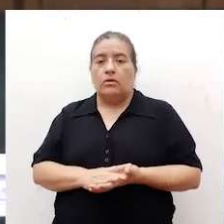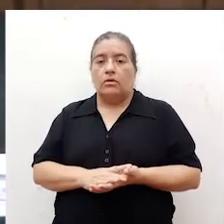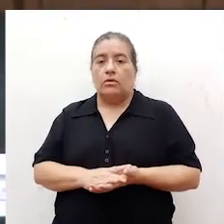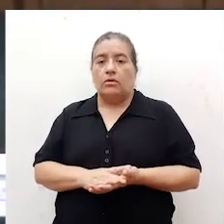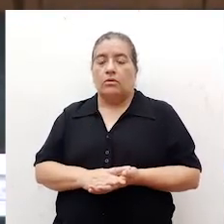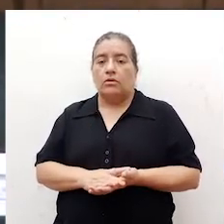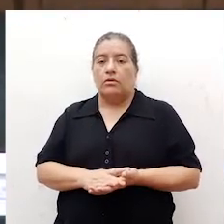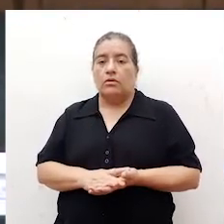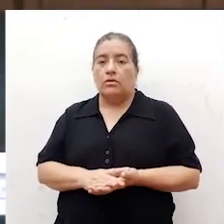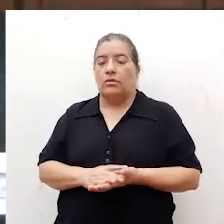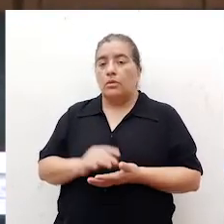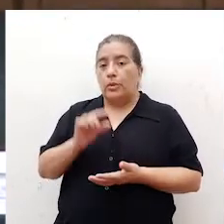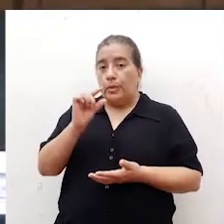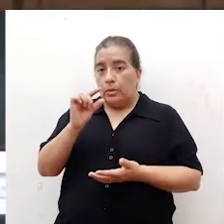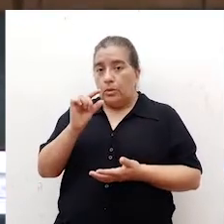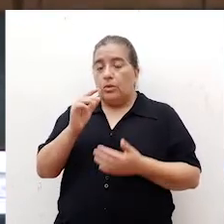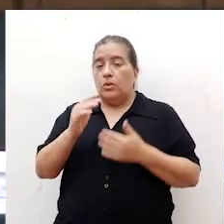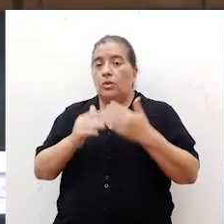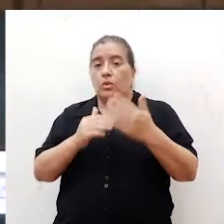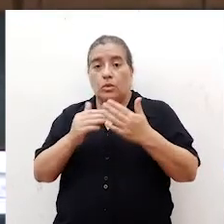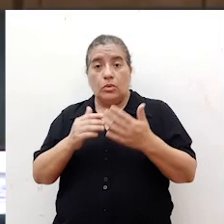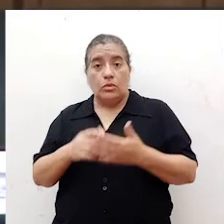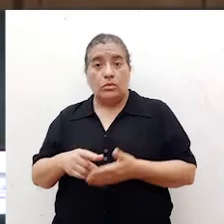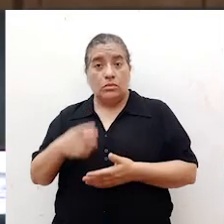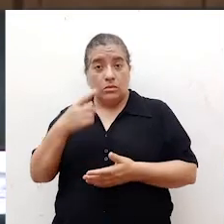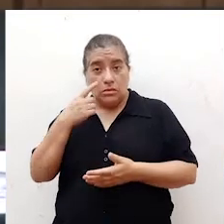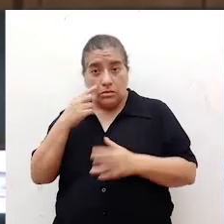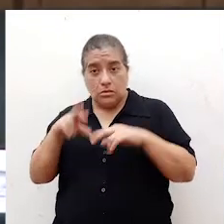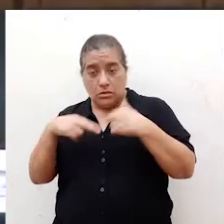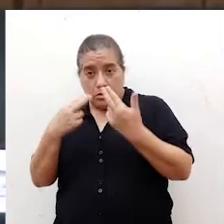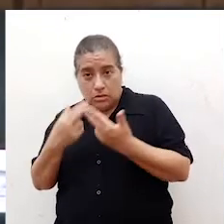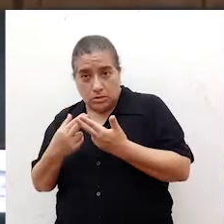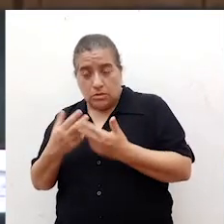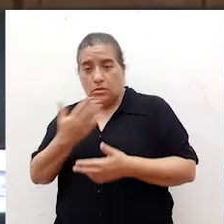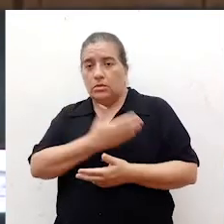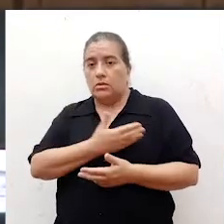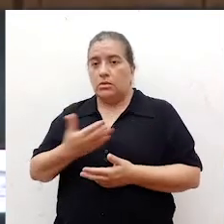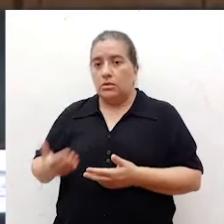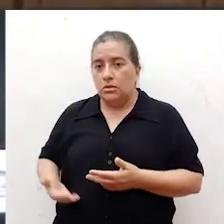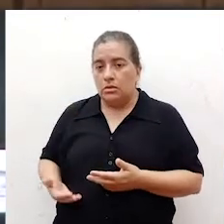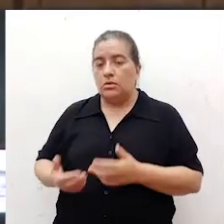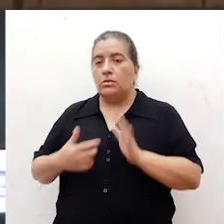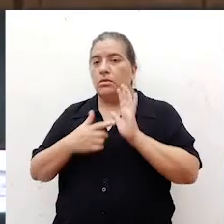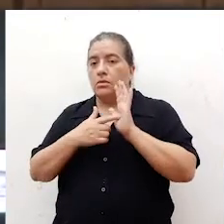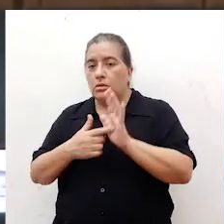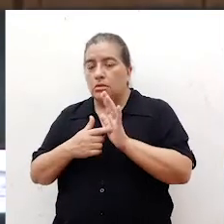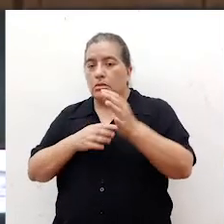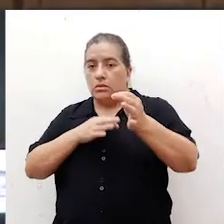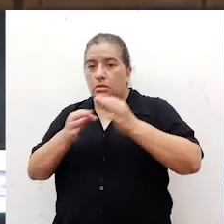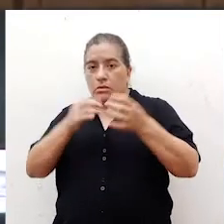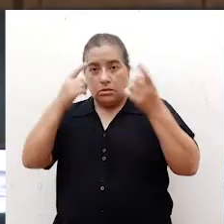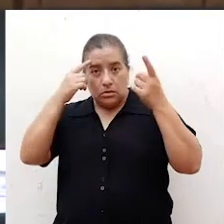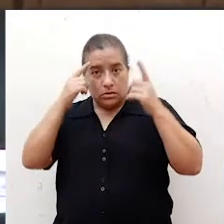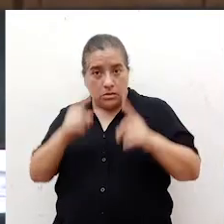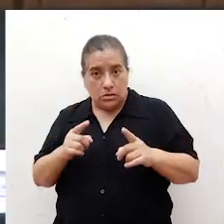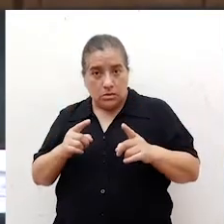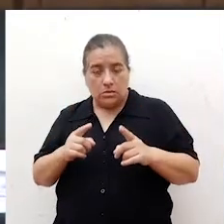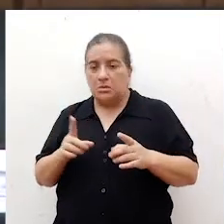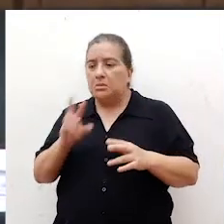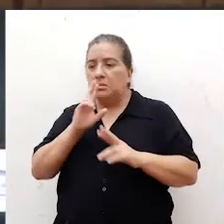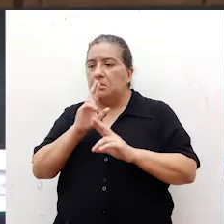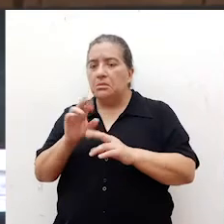sean luego en materia de un titular o materia de un uso político. No lo digo por usted, sino por otras personas que